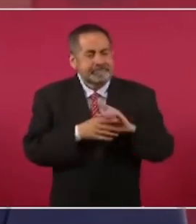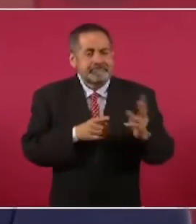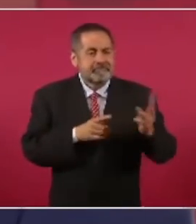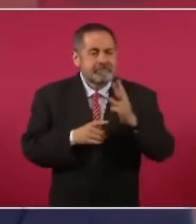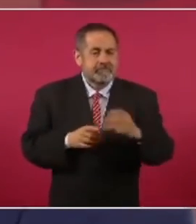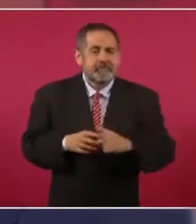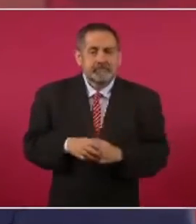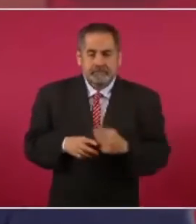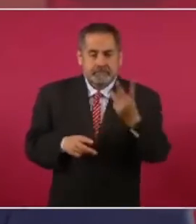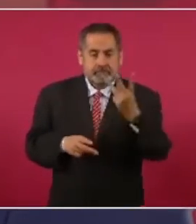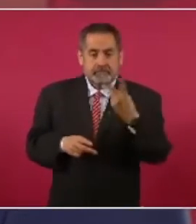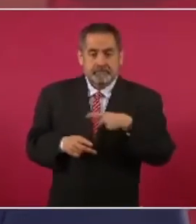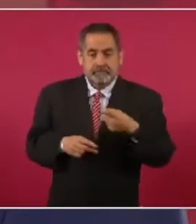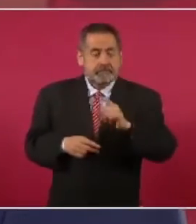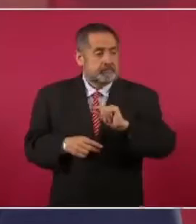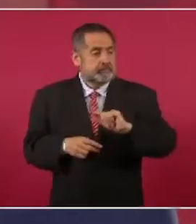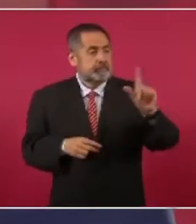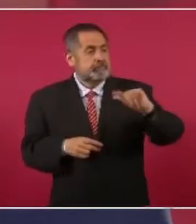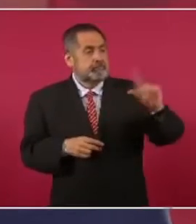3 personalidades,